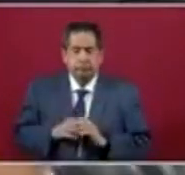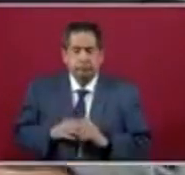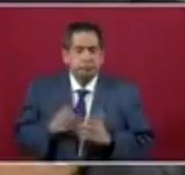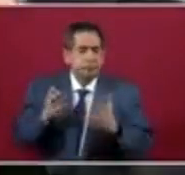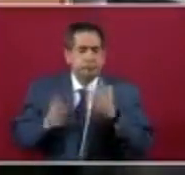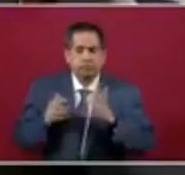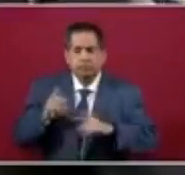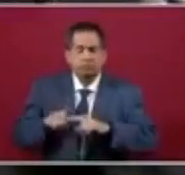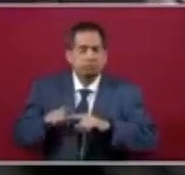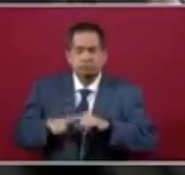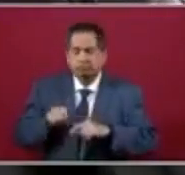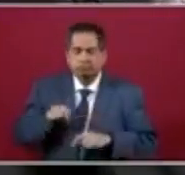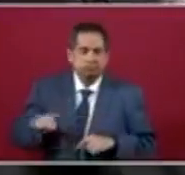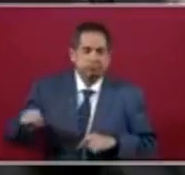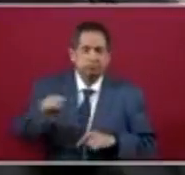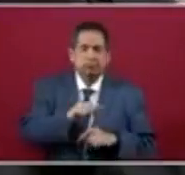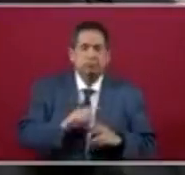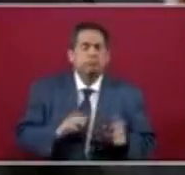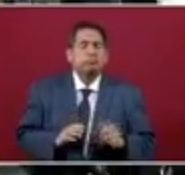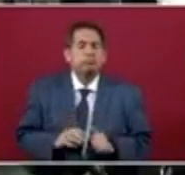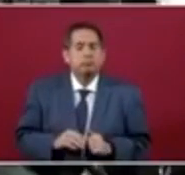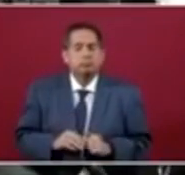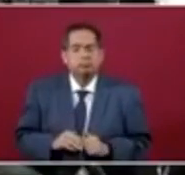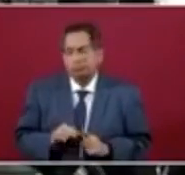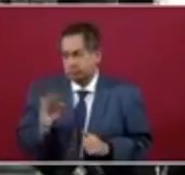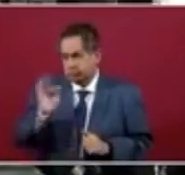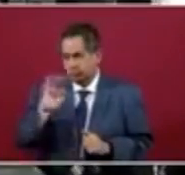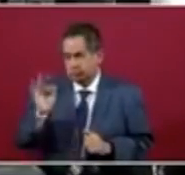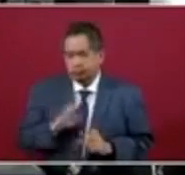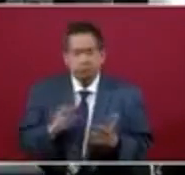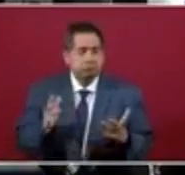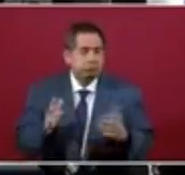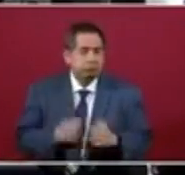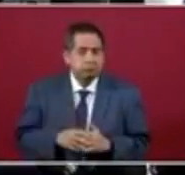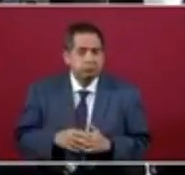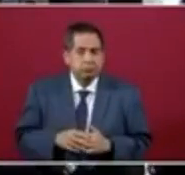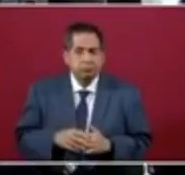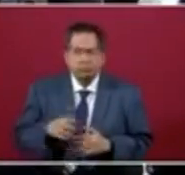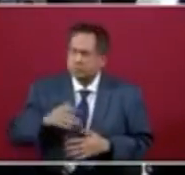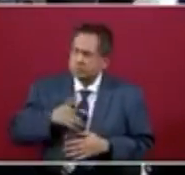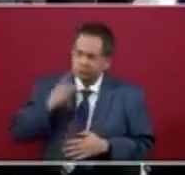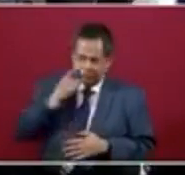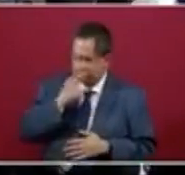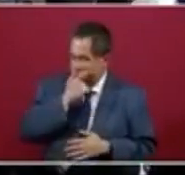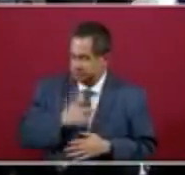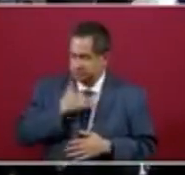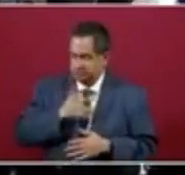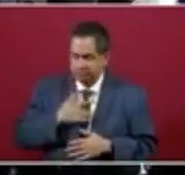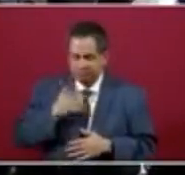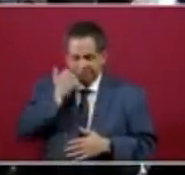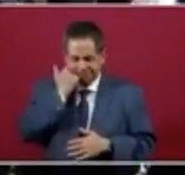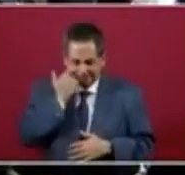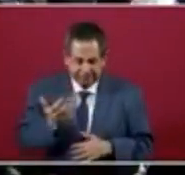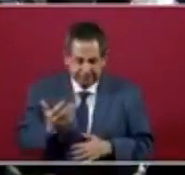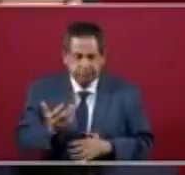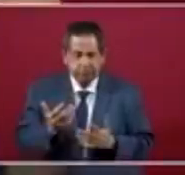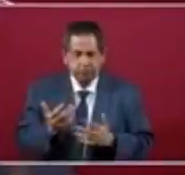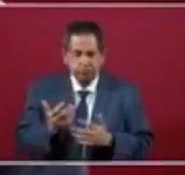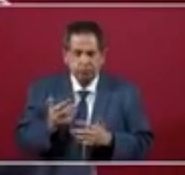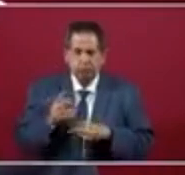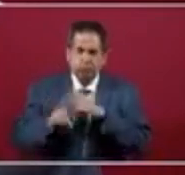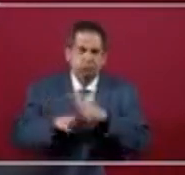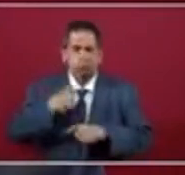depende de si existe la voluntad de hacer